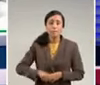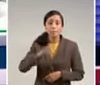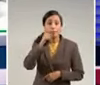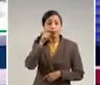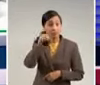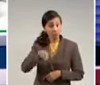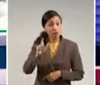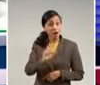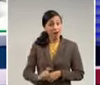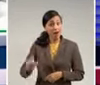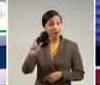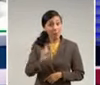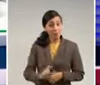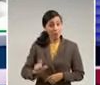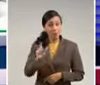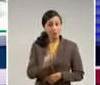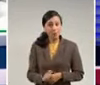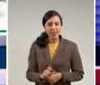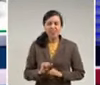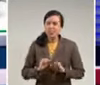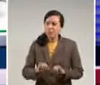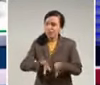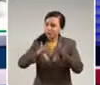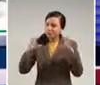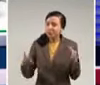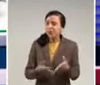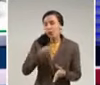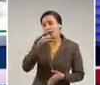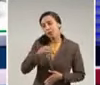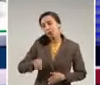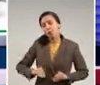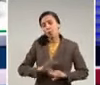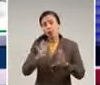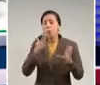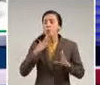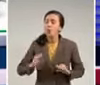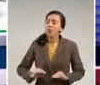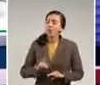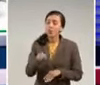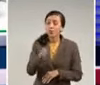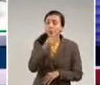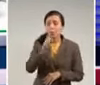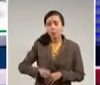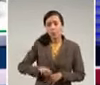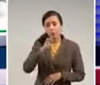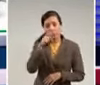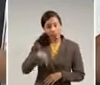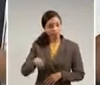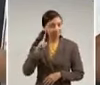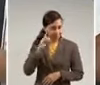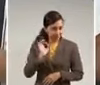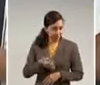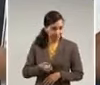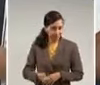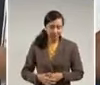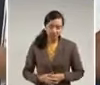en territorio agramontino, quien nos amplía la información en esta mañana. Muy buenos días para ti, Alex. Te escuchamos. Adelante.